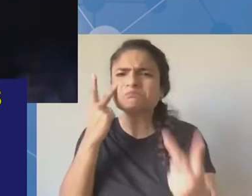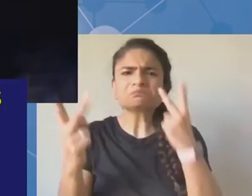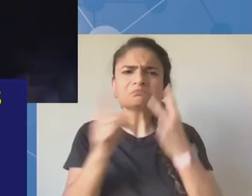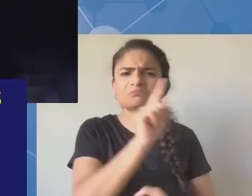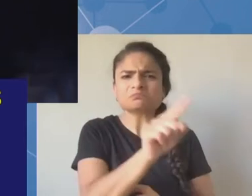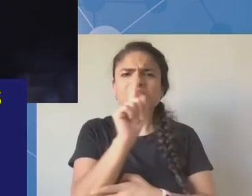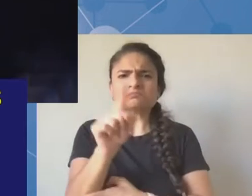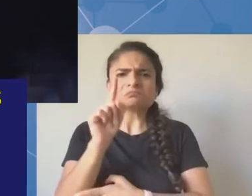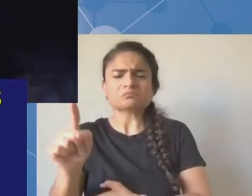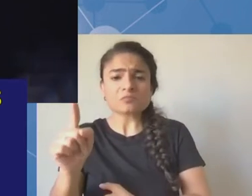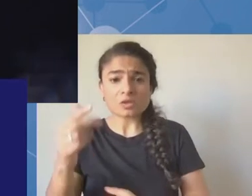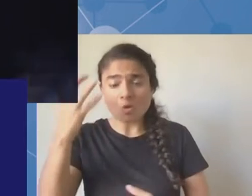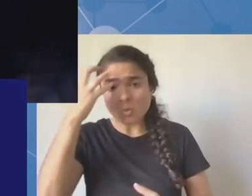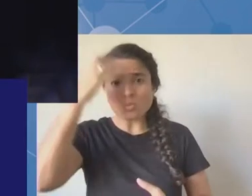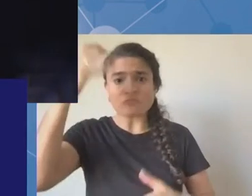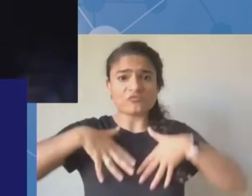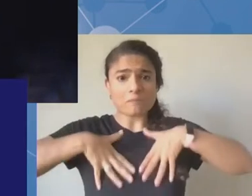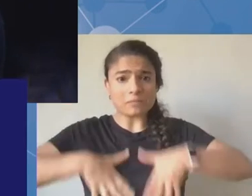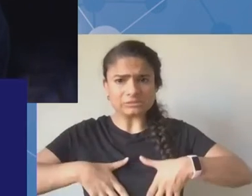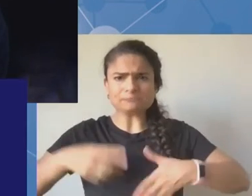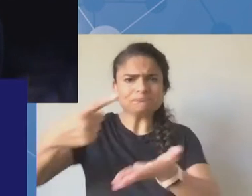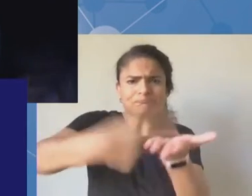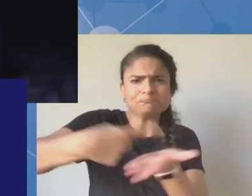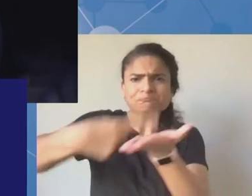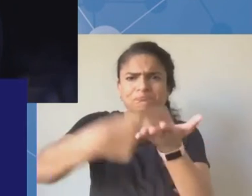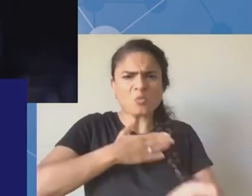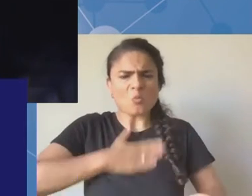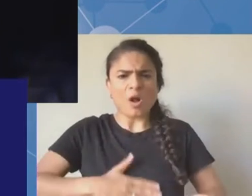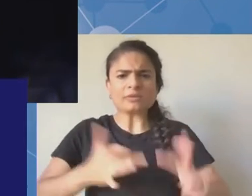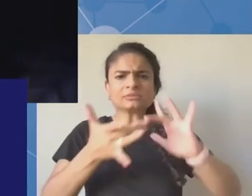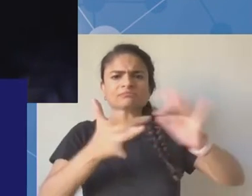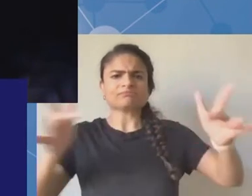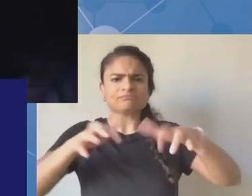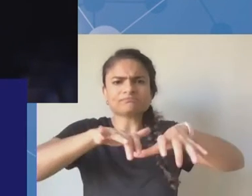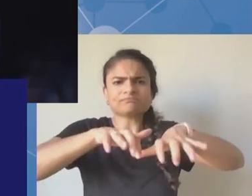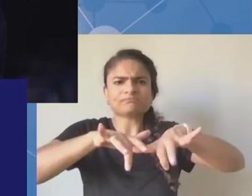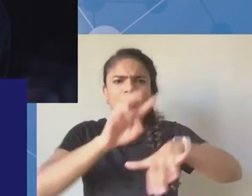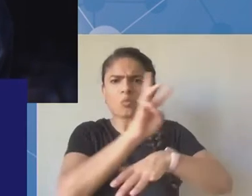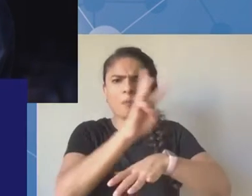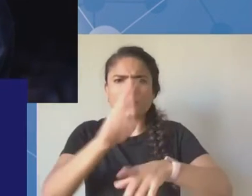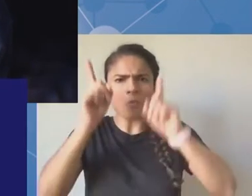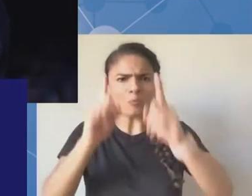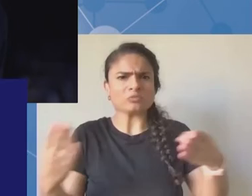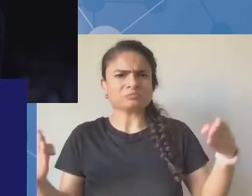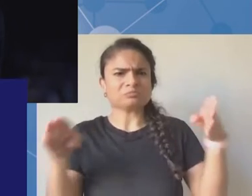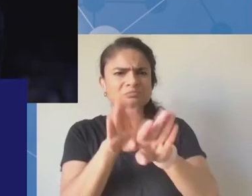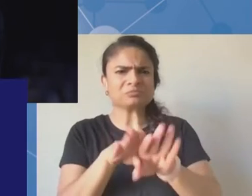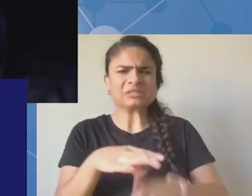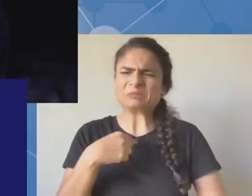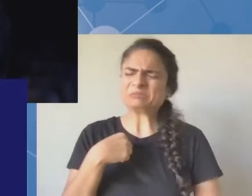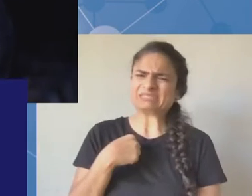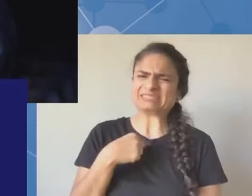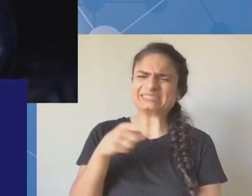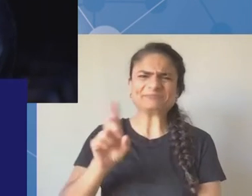a Internet, sobre los casos de apagarlo. Yo creo que es un tema que debería comentarse de una manera más amplia. No